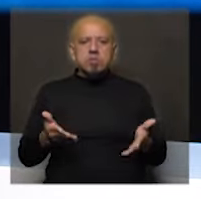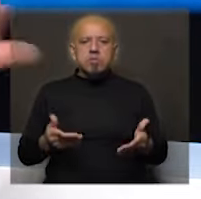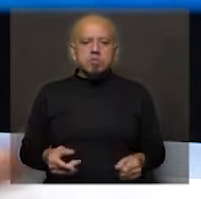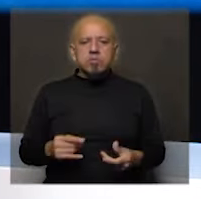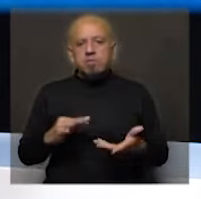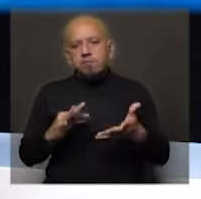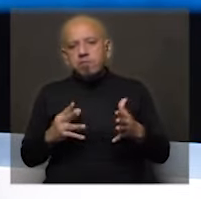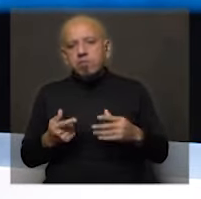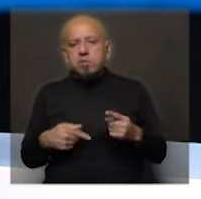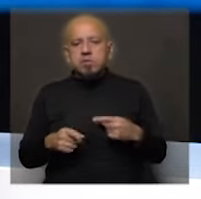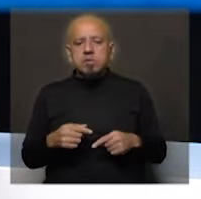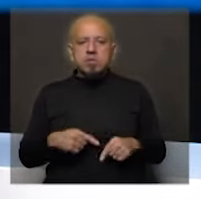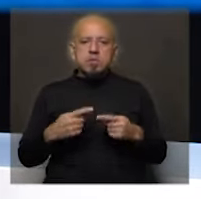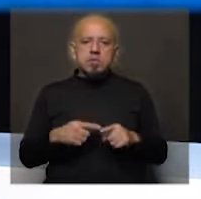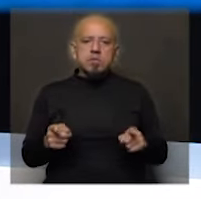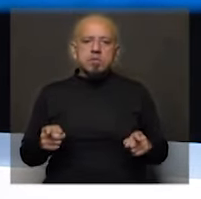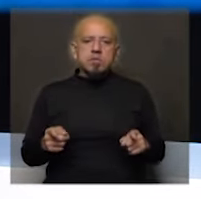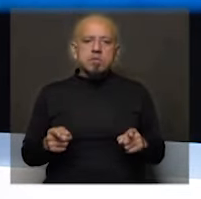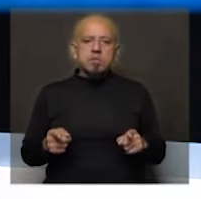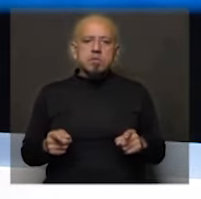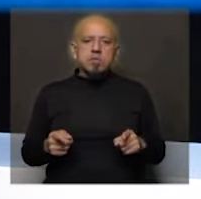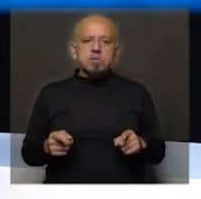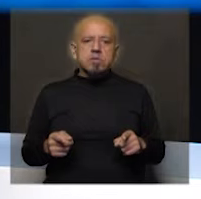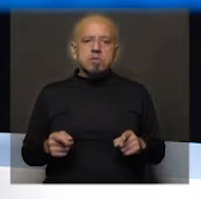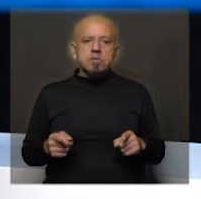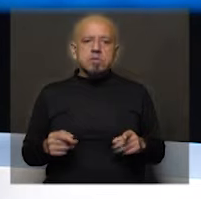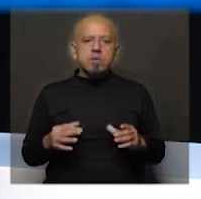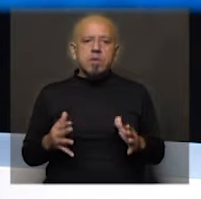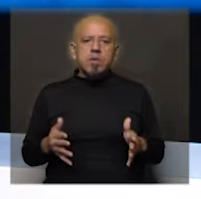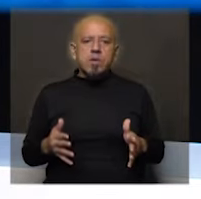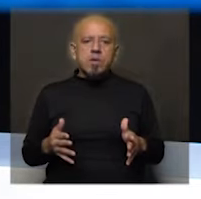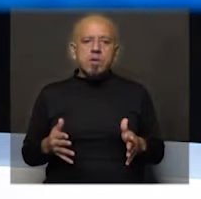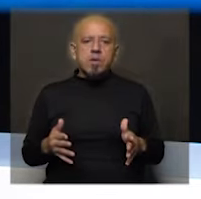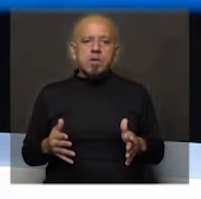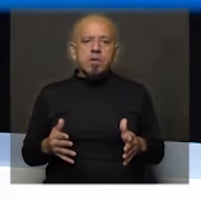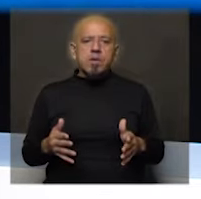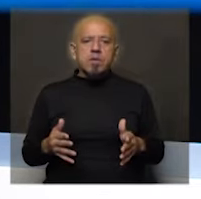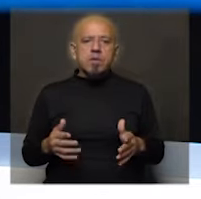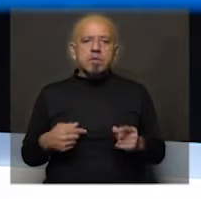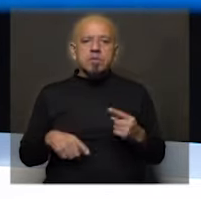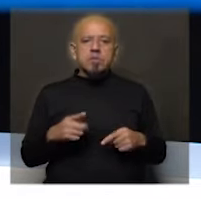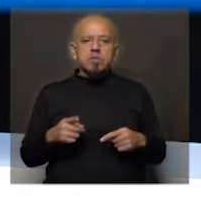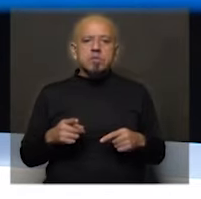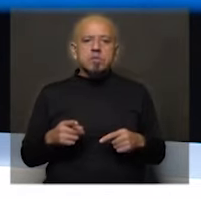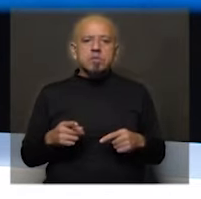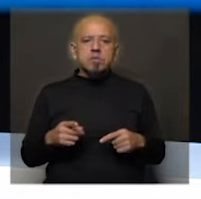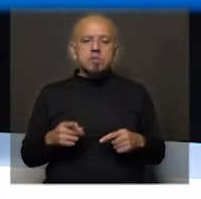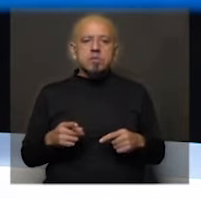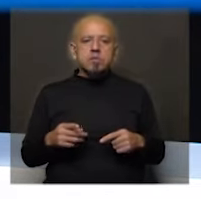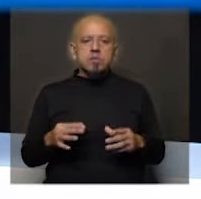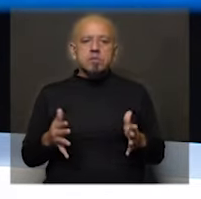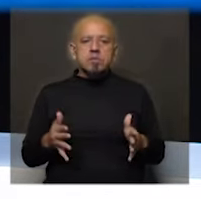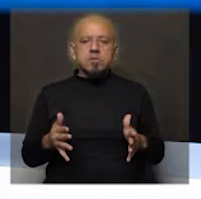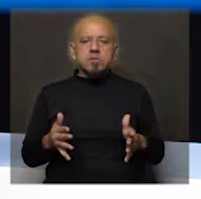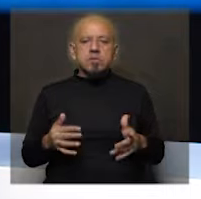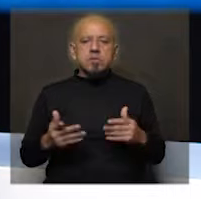resolver las diferencias y cuanto antes se corte esta eh ubicación jerárquica